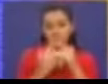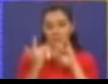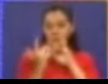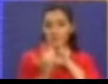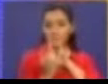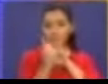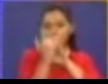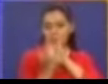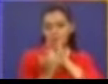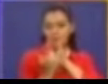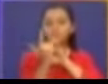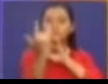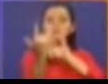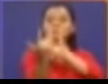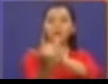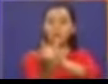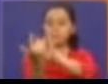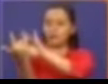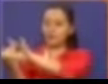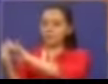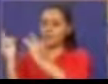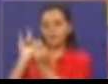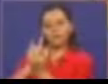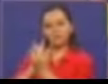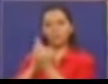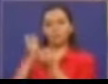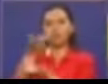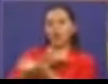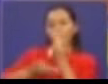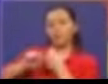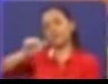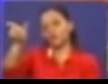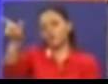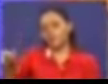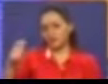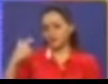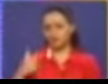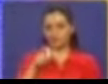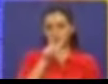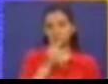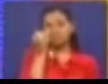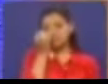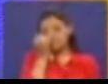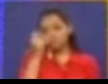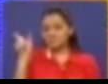ustedes saben que a los pelucones eso no les gusta, ¿no? Así que sigan yendo nomás a sus hospitales exclusivos también.